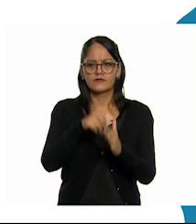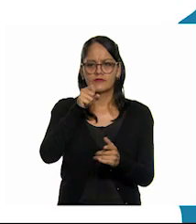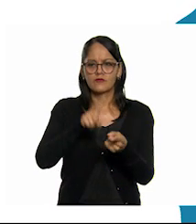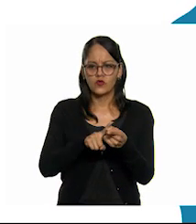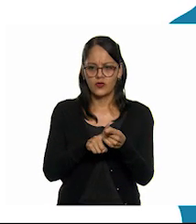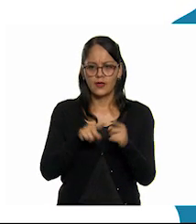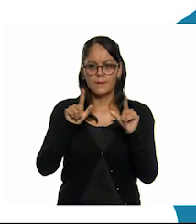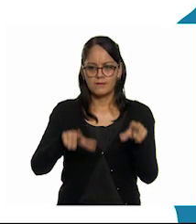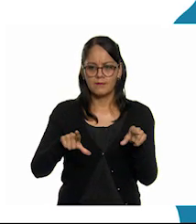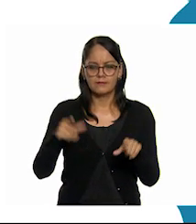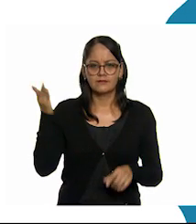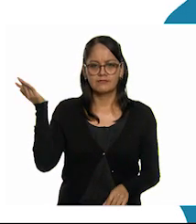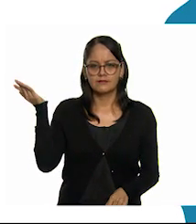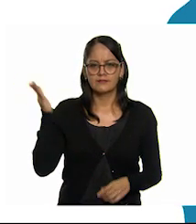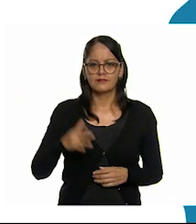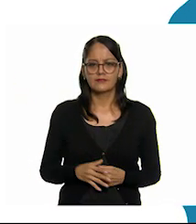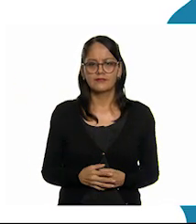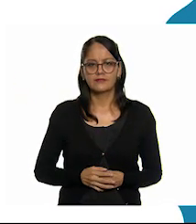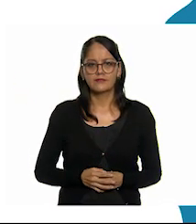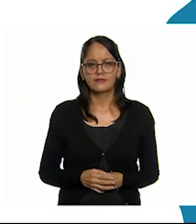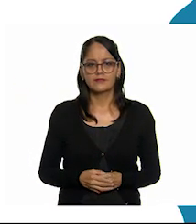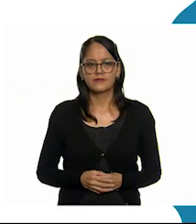página